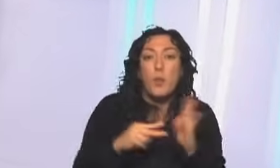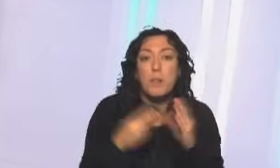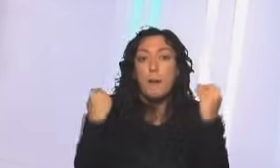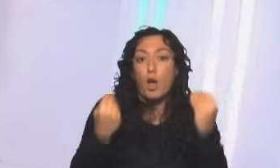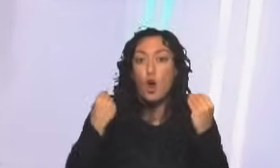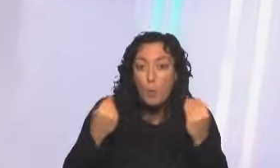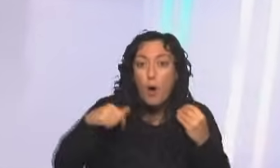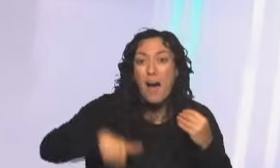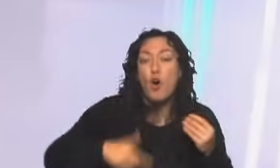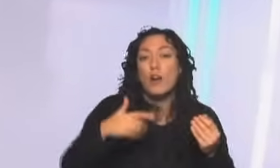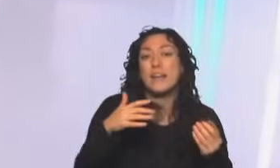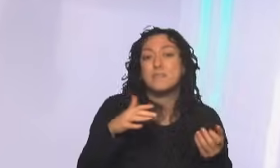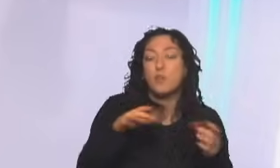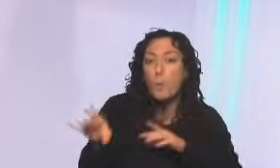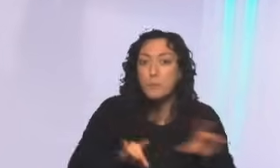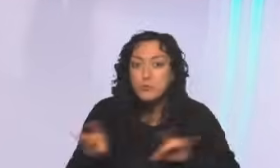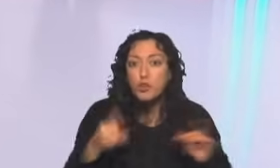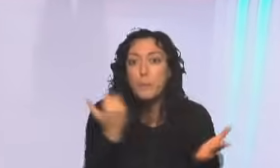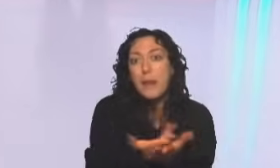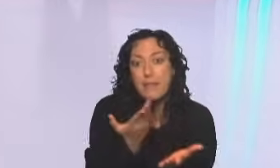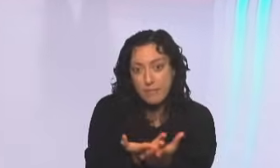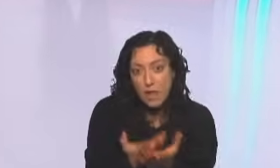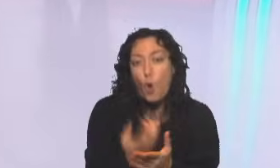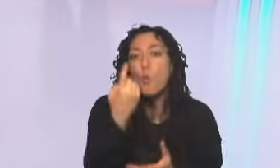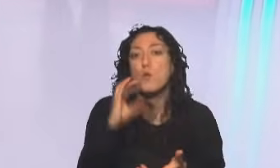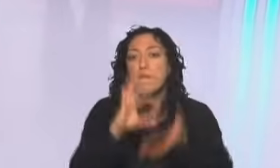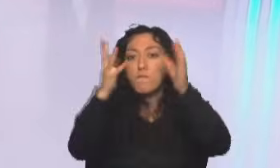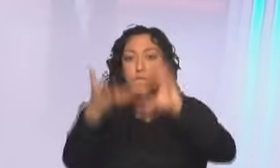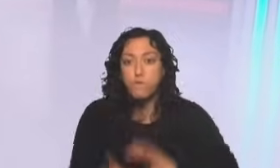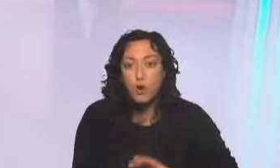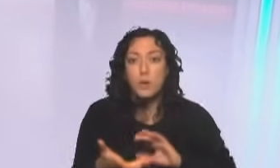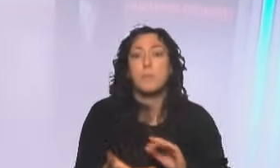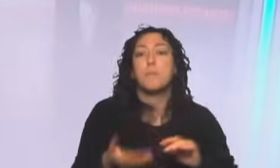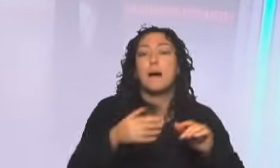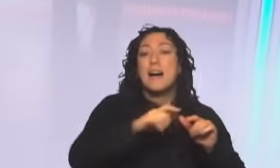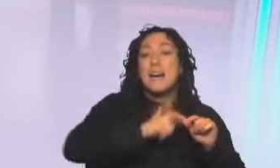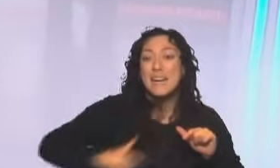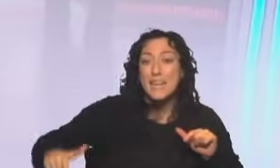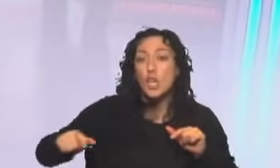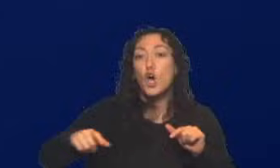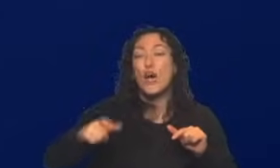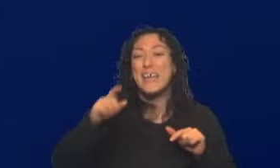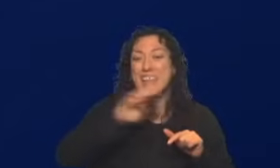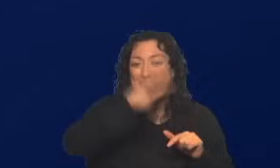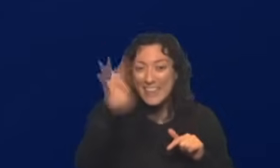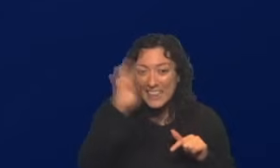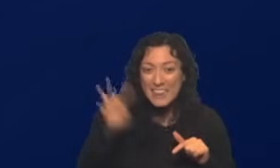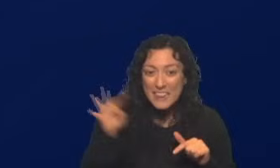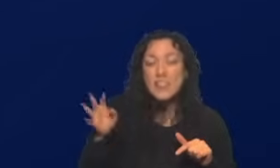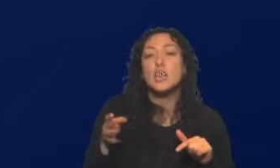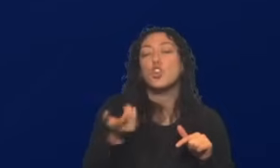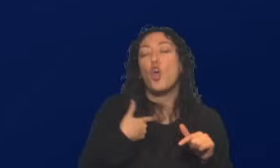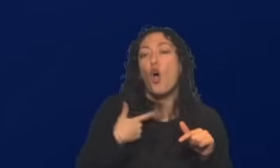ver, se están planteando varias opciones. Una de ellas, embalsar el río Indio, cercano al lago Gatún,